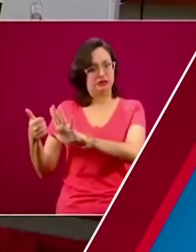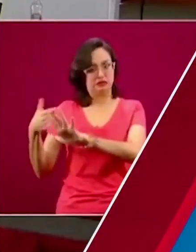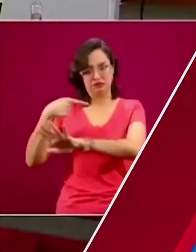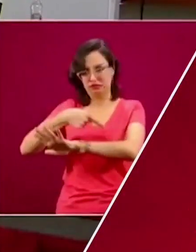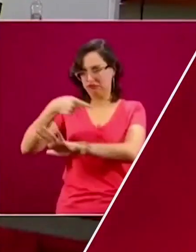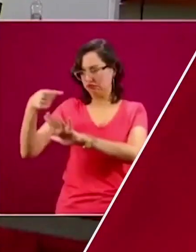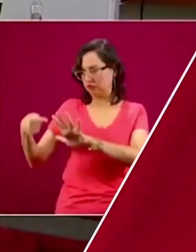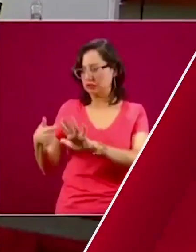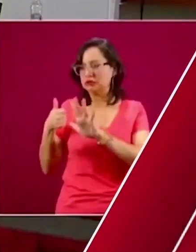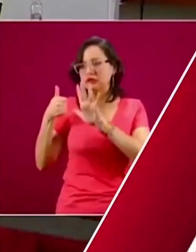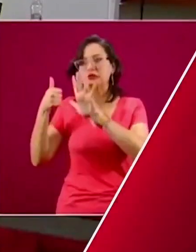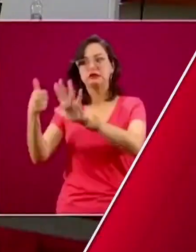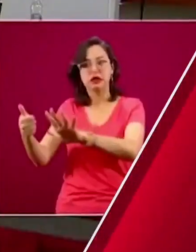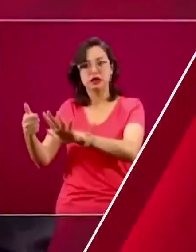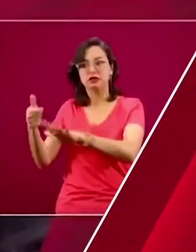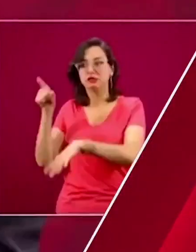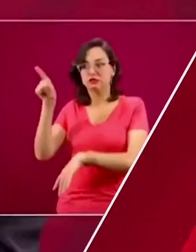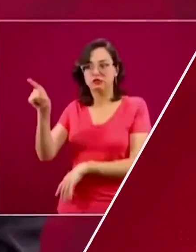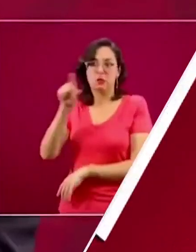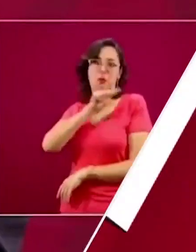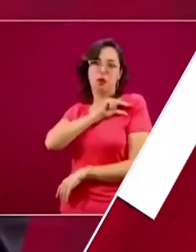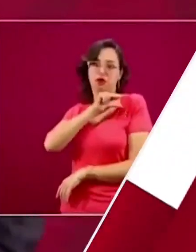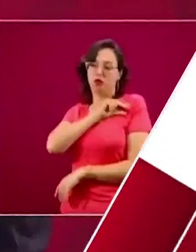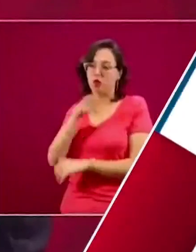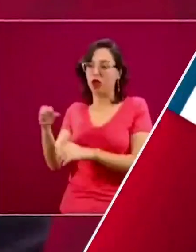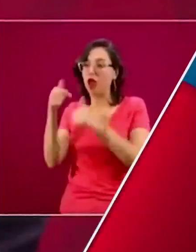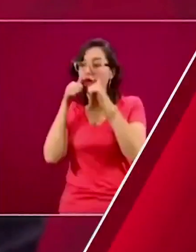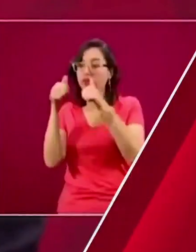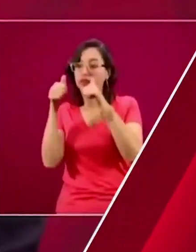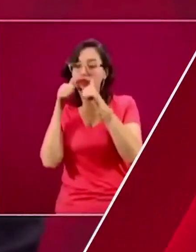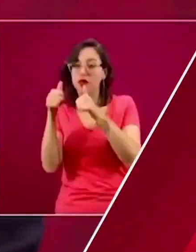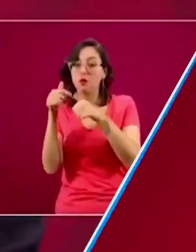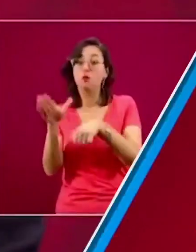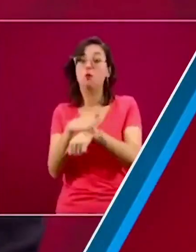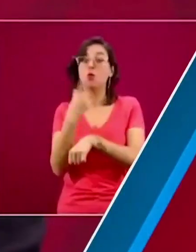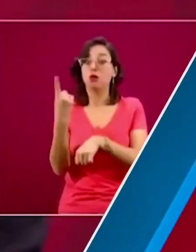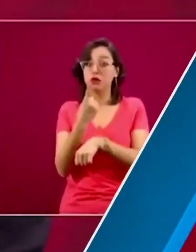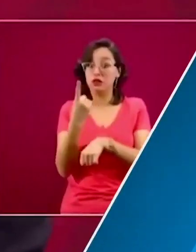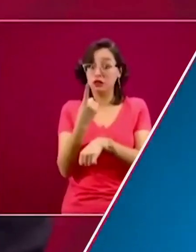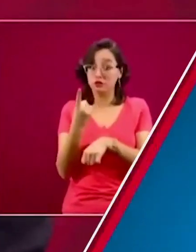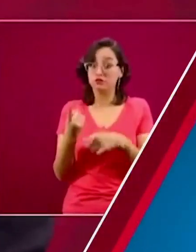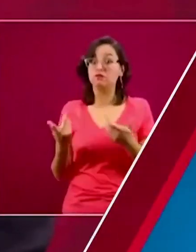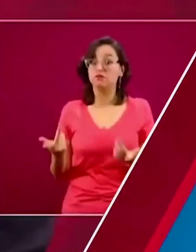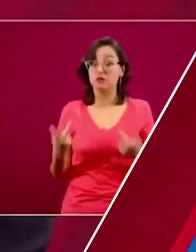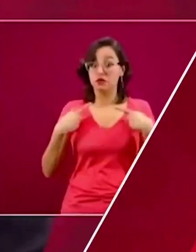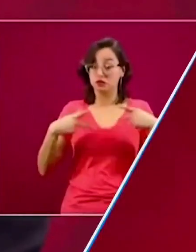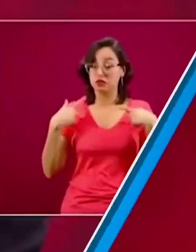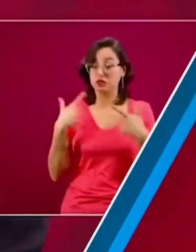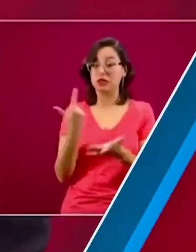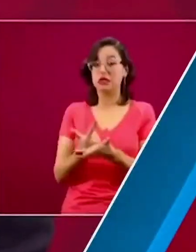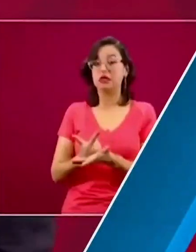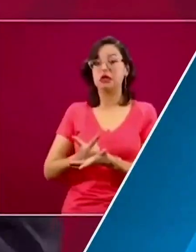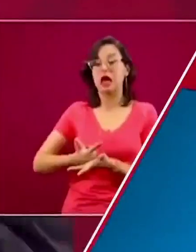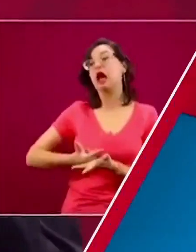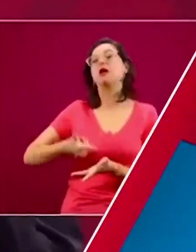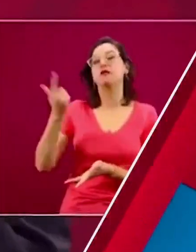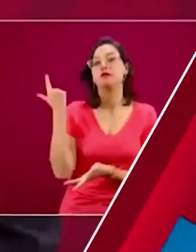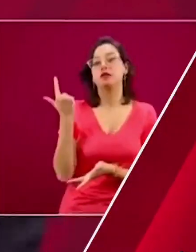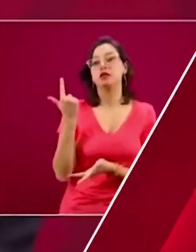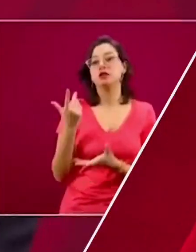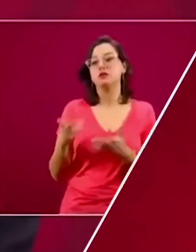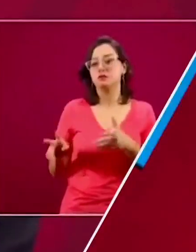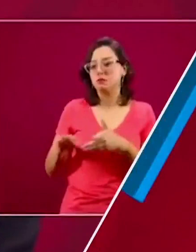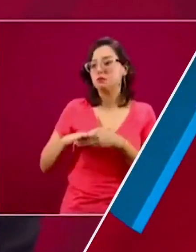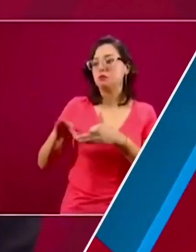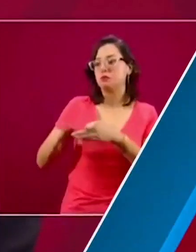vulnerables a este coronavirus. Indicó que 8 de cada 10 personas que tengan COVID-19 van a tener una enfermedad